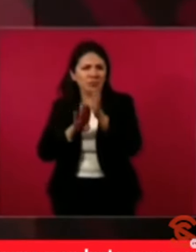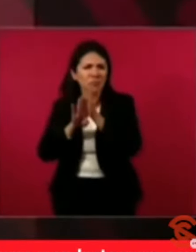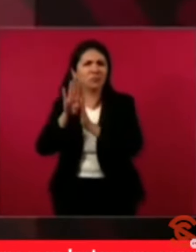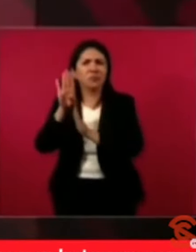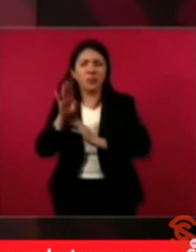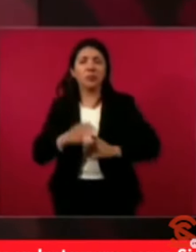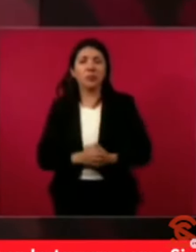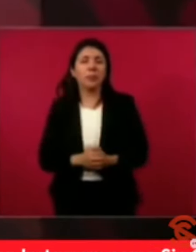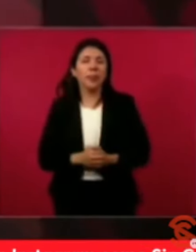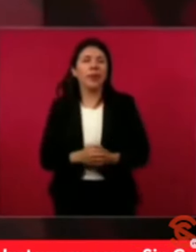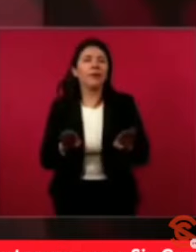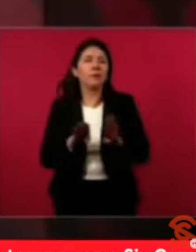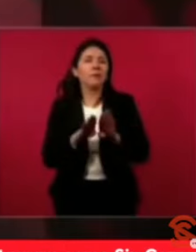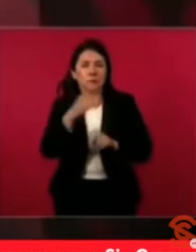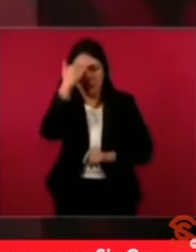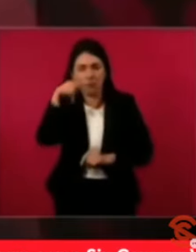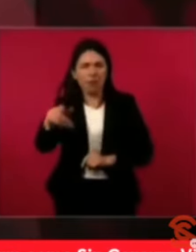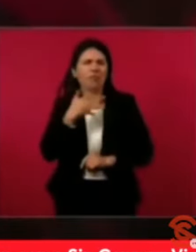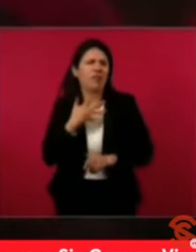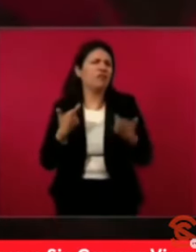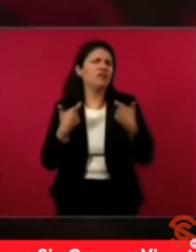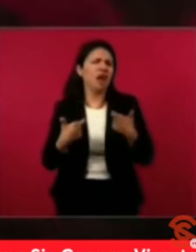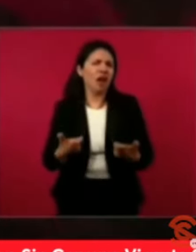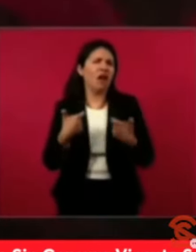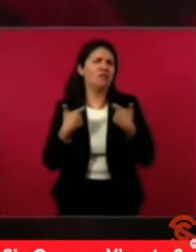para que se entienda, tiene mucho dinero.